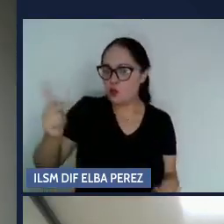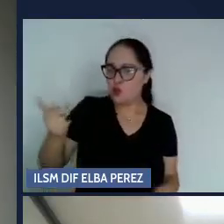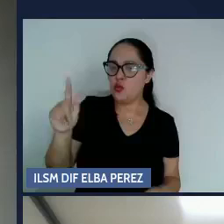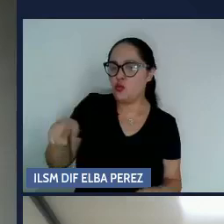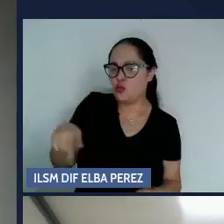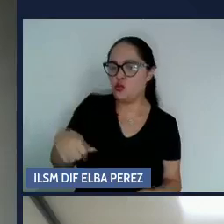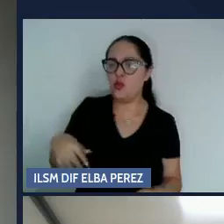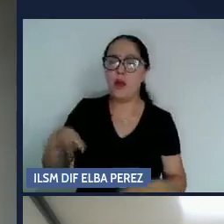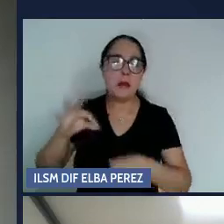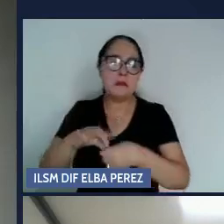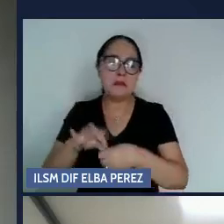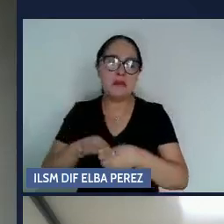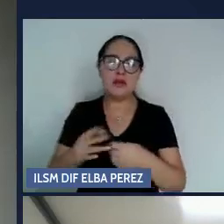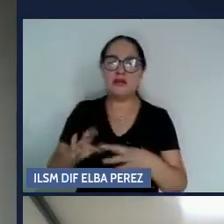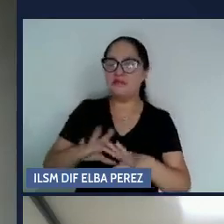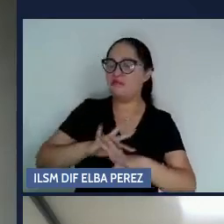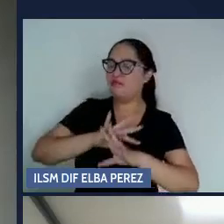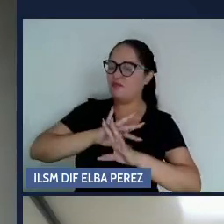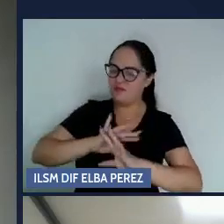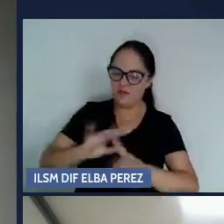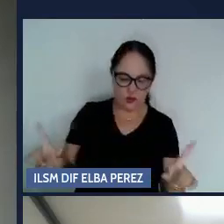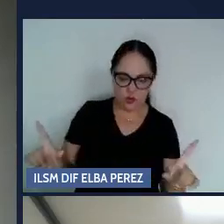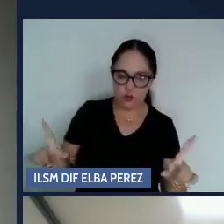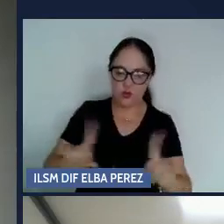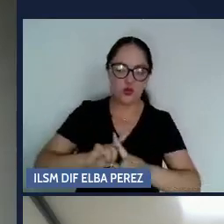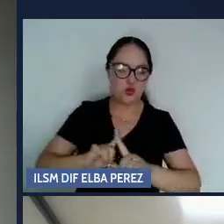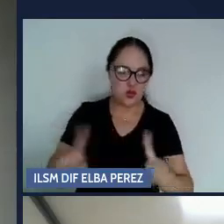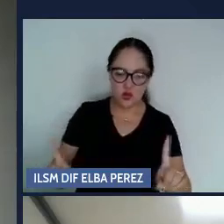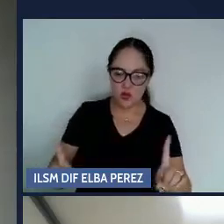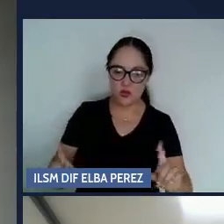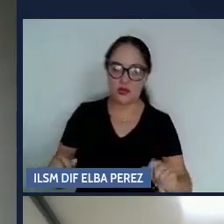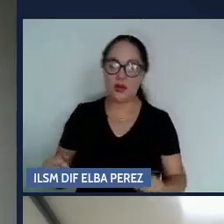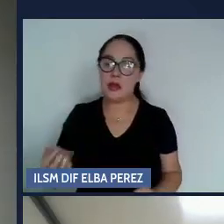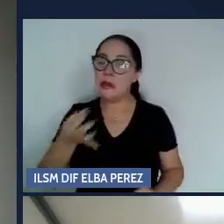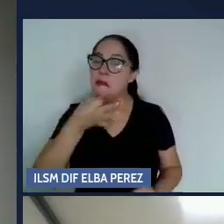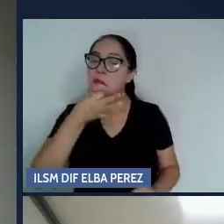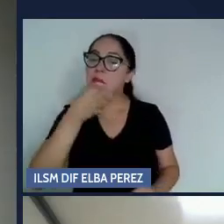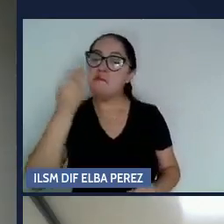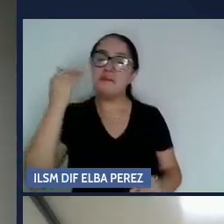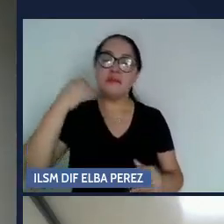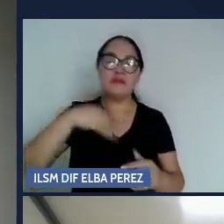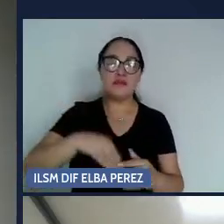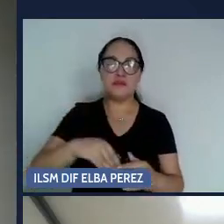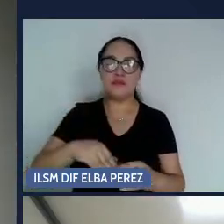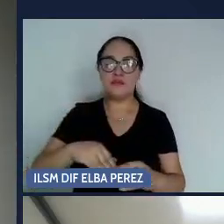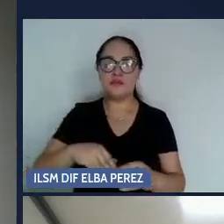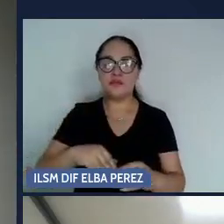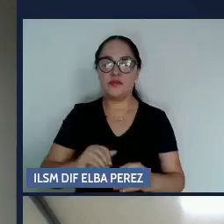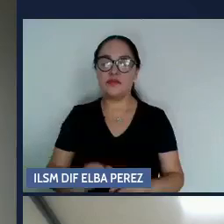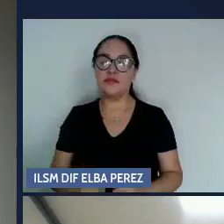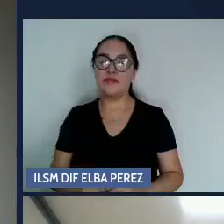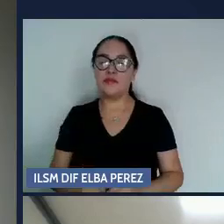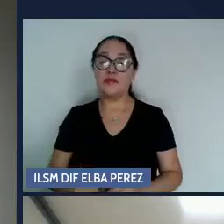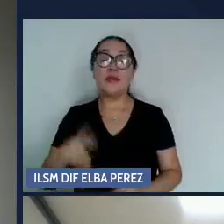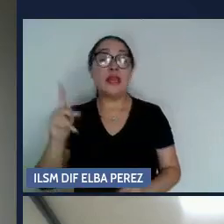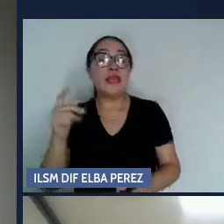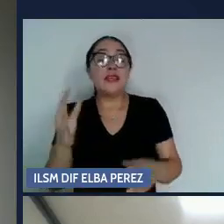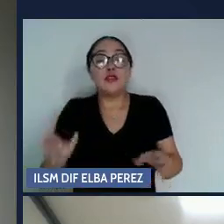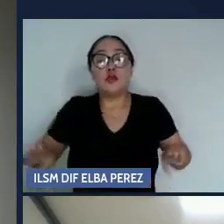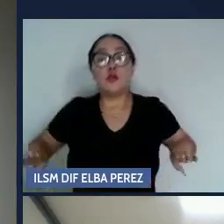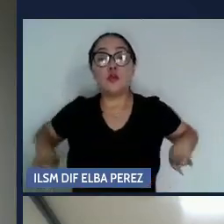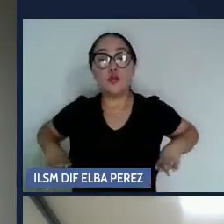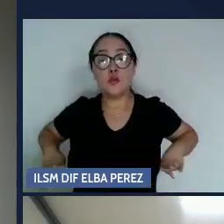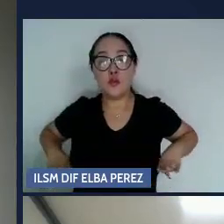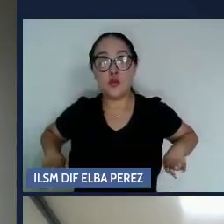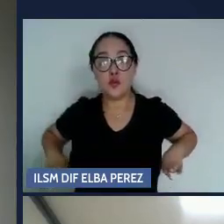En este orden de ideas, es también muy importante que tengamos presente estas características, porque a